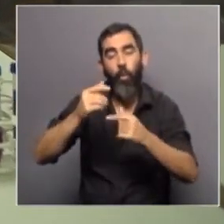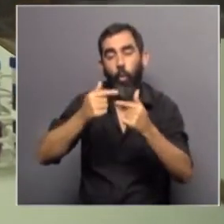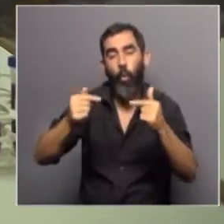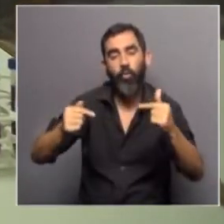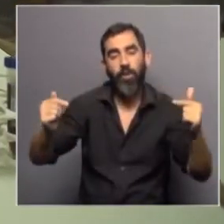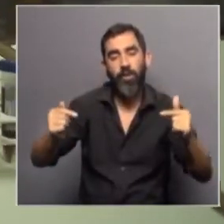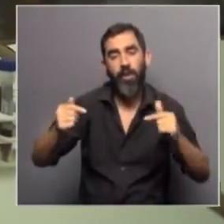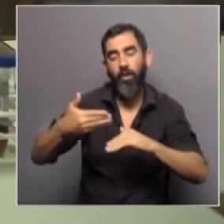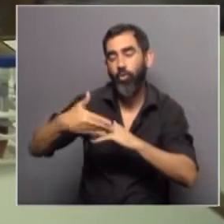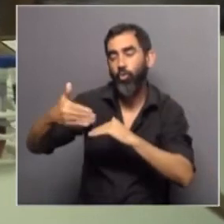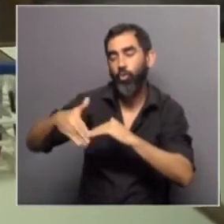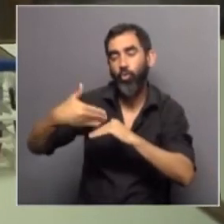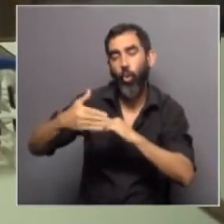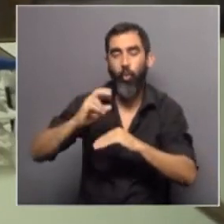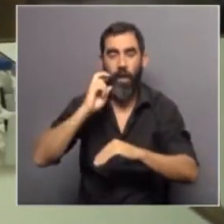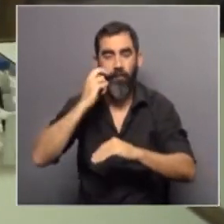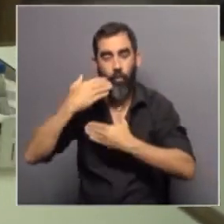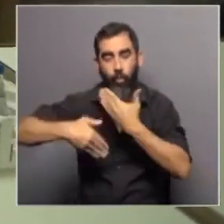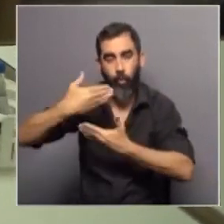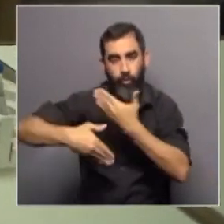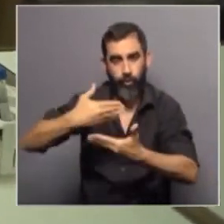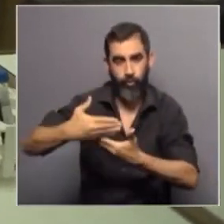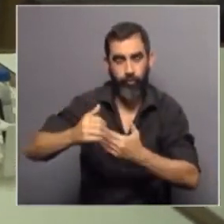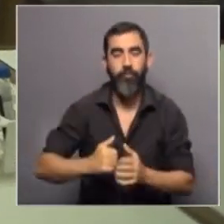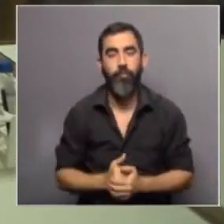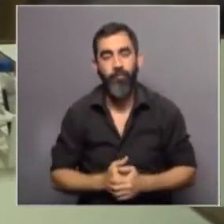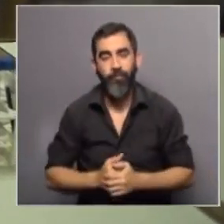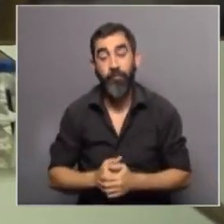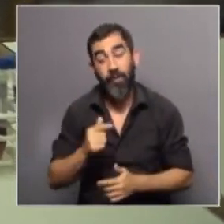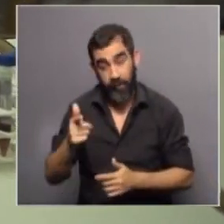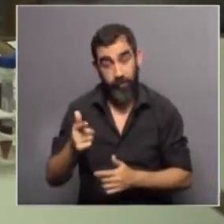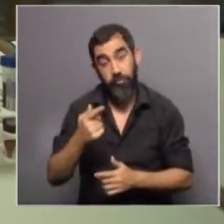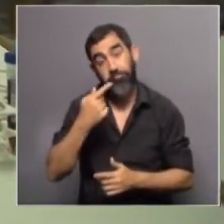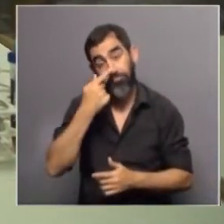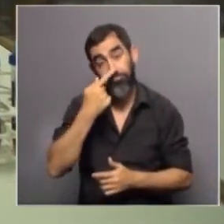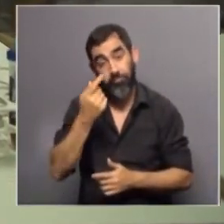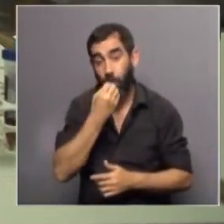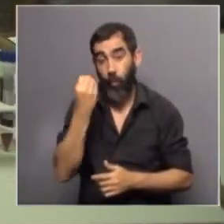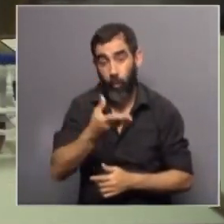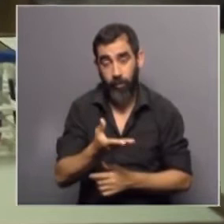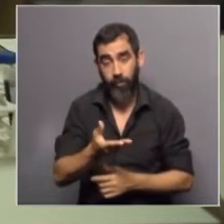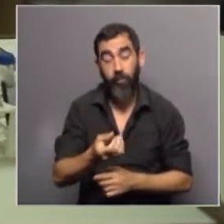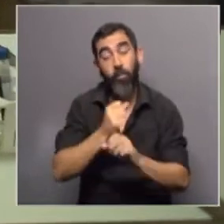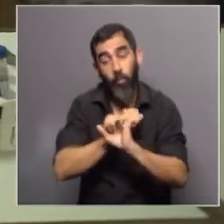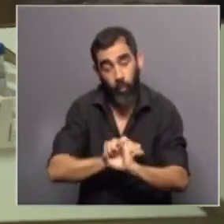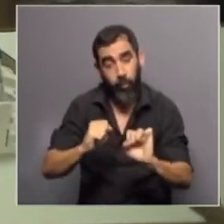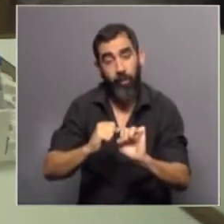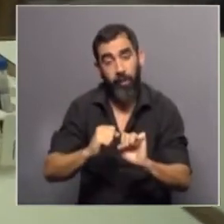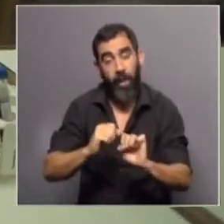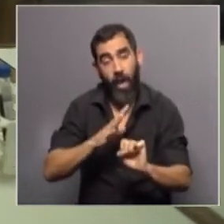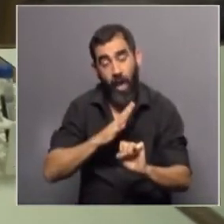que es un descarte del proceso de vinificación. Y eso es lo que tiene de interés, que podemos estar encontrando